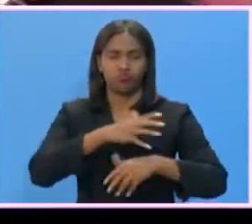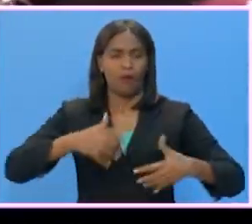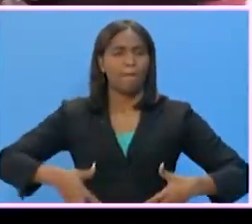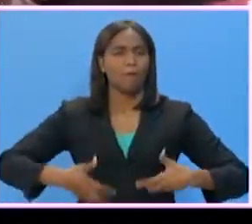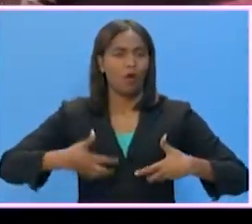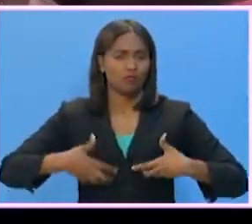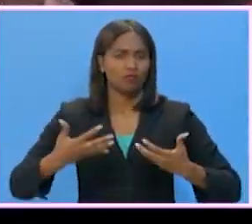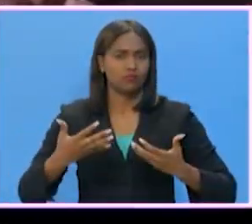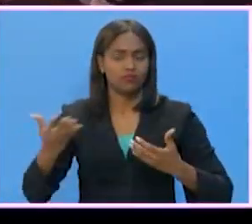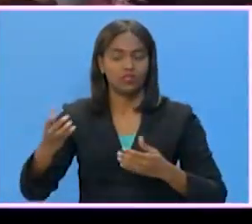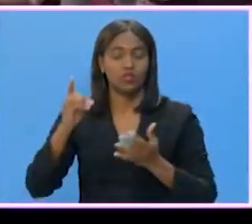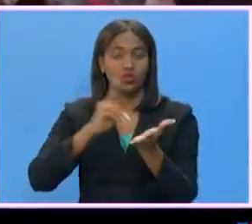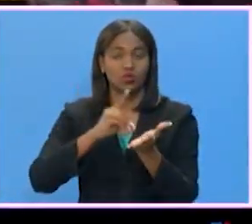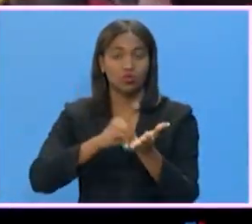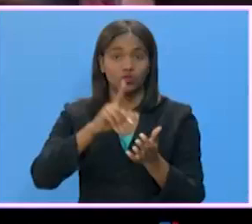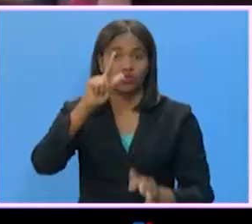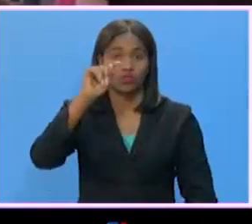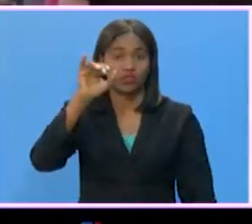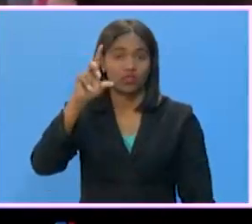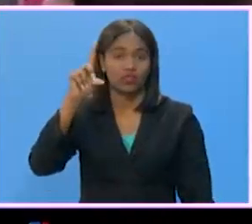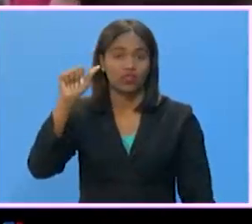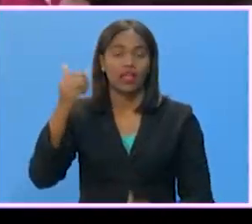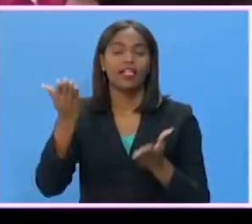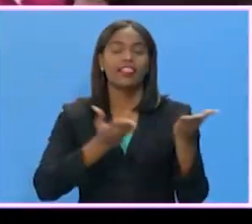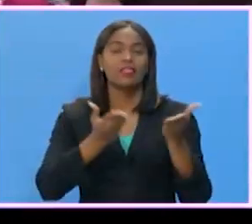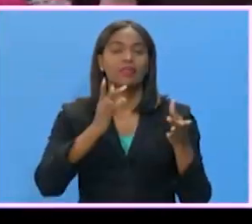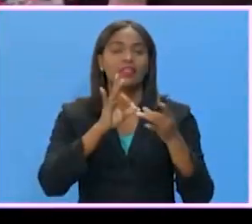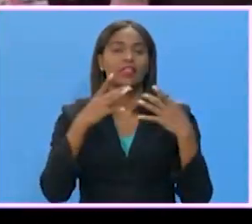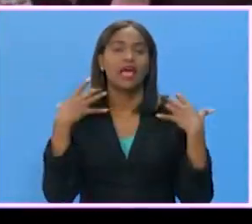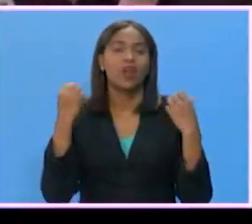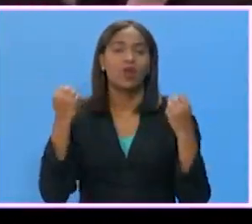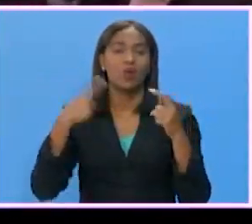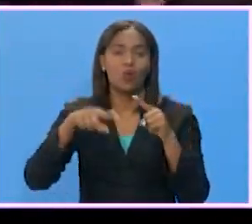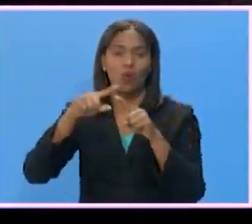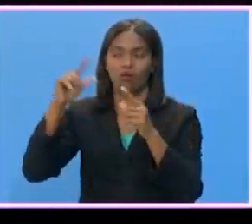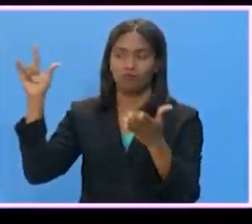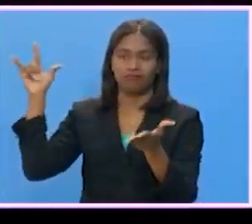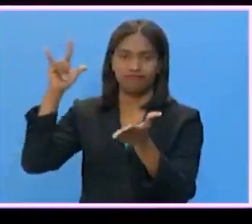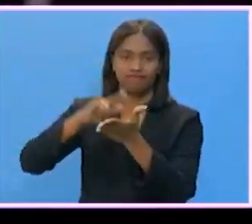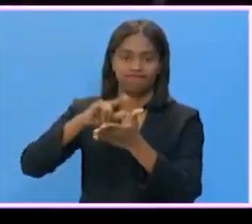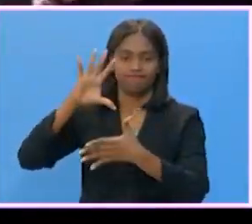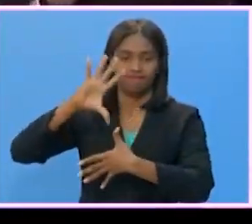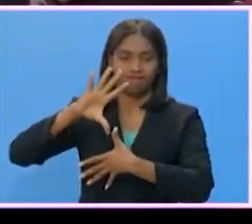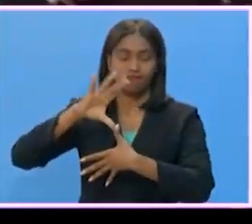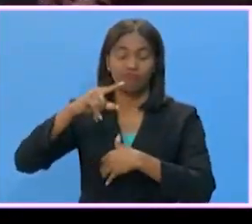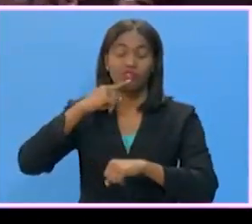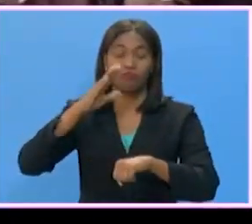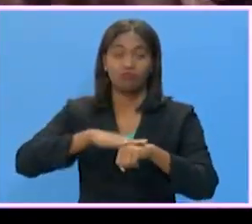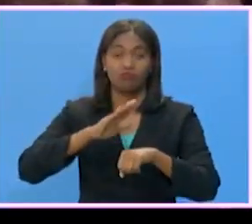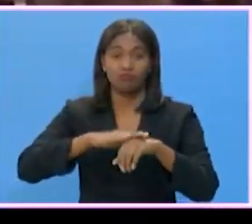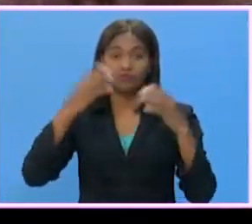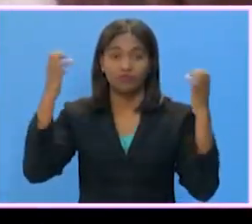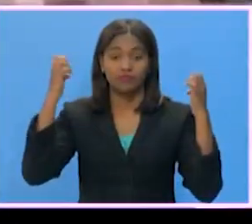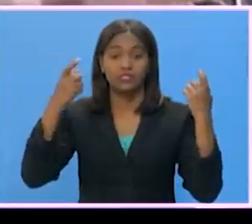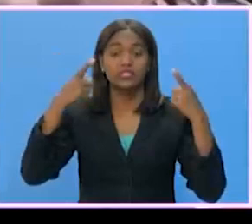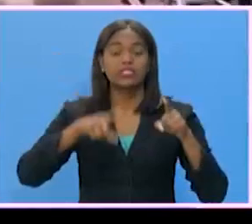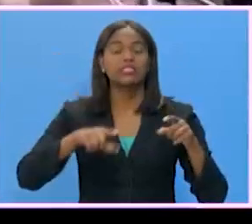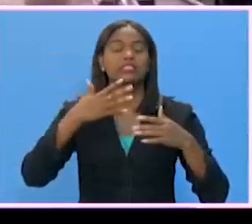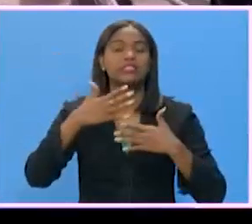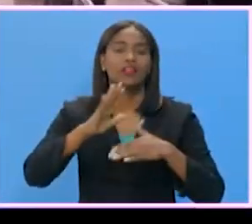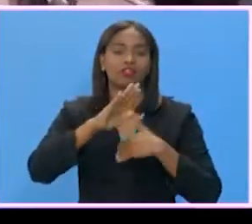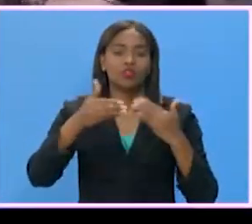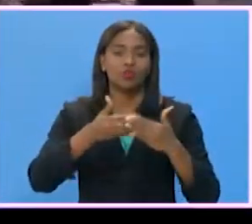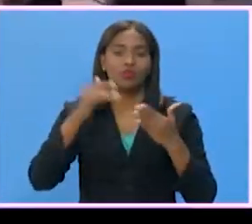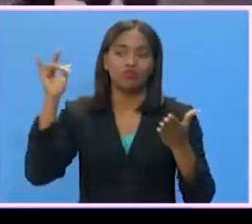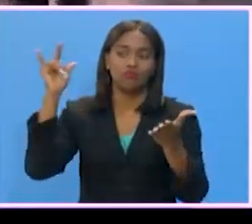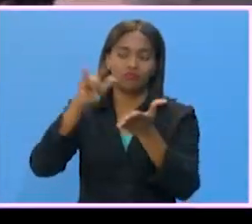El doctor Rafael Tejada, encargado de servicios de salud en el Aeropuerto de las Américas, dijo que la alerta existe ya en todas las